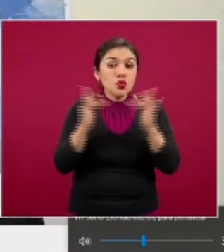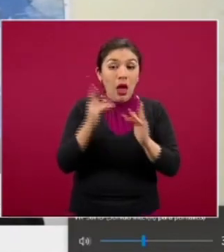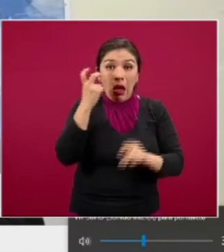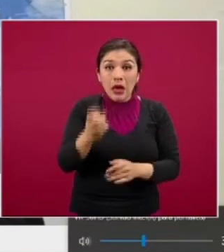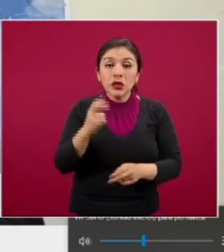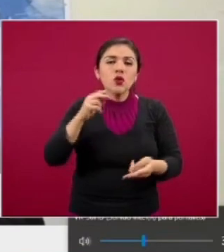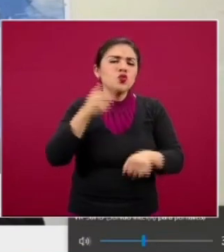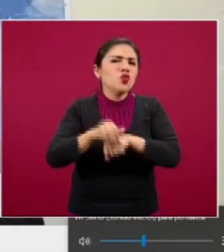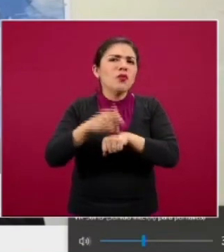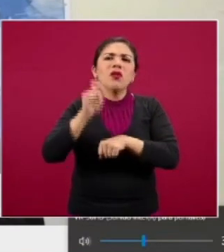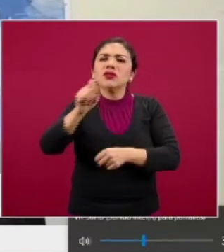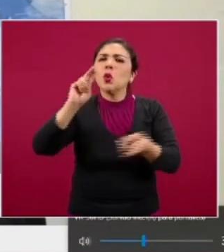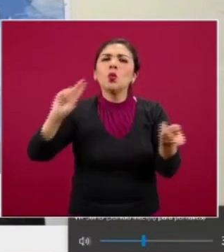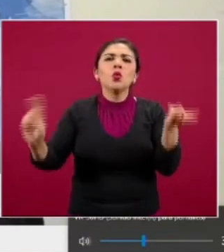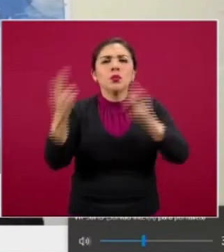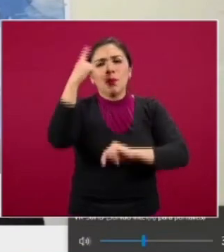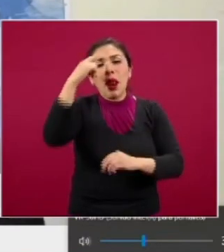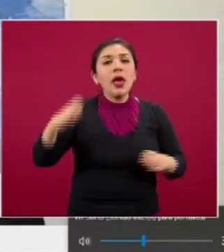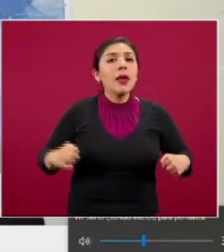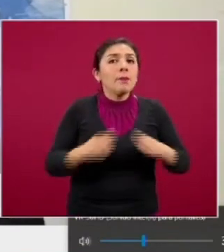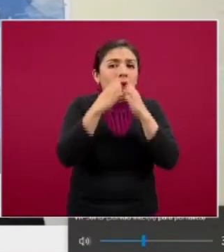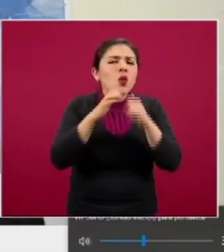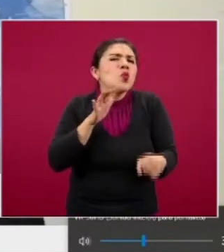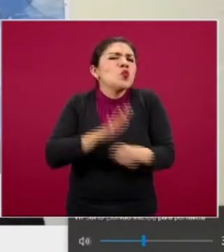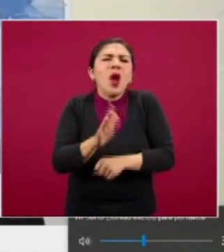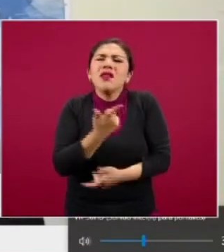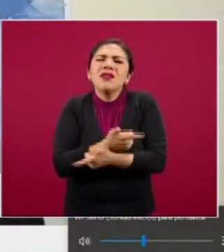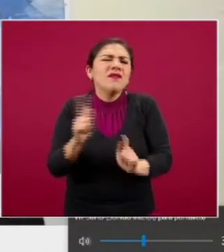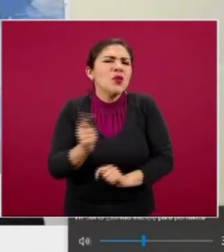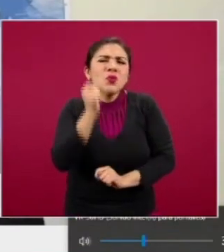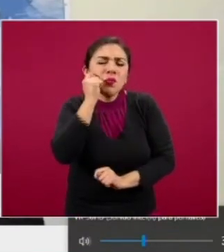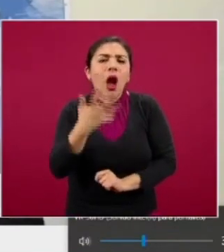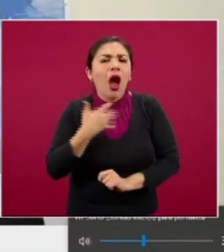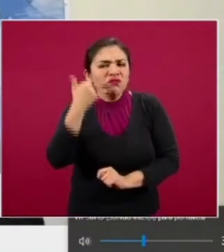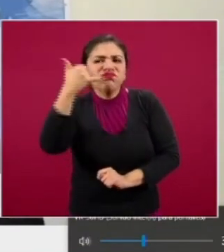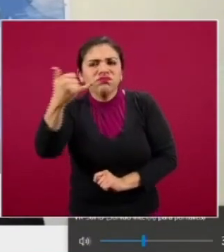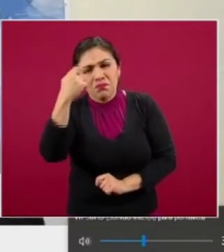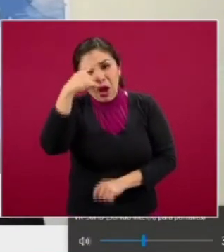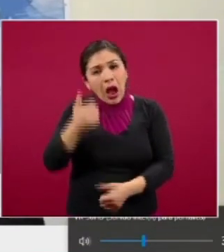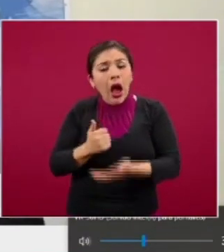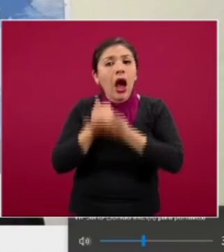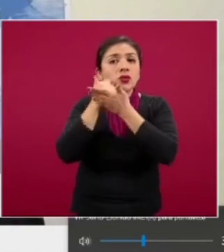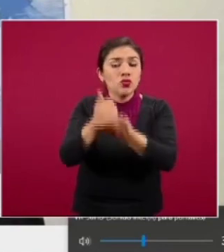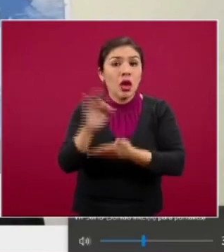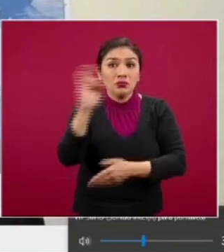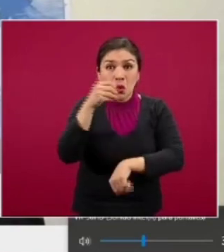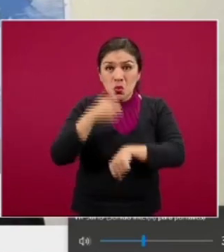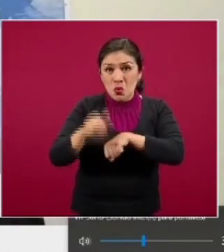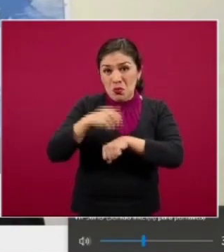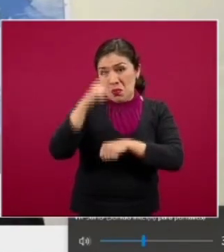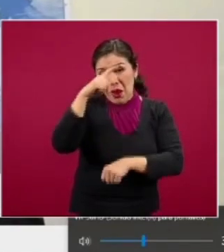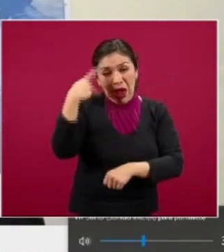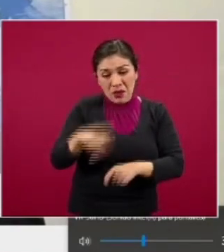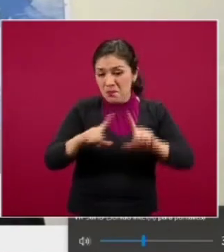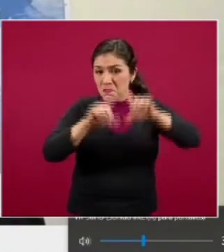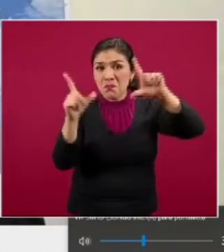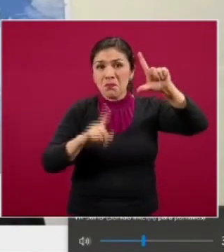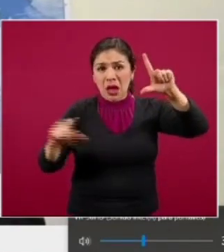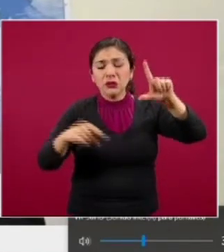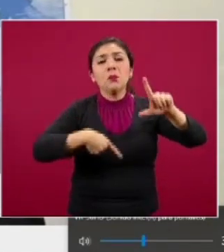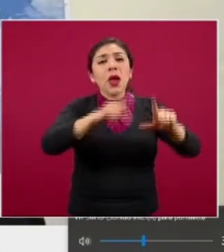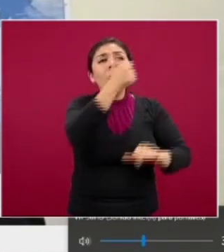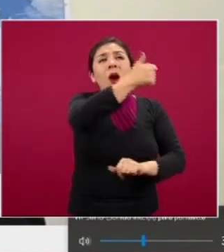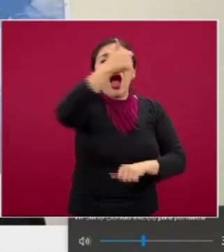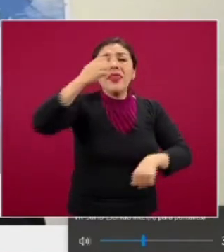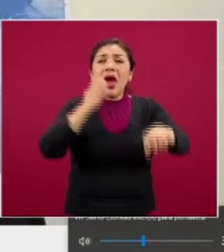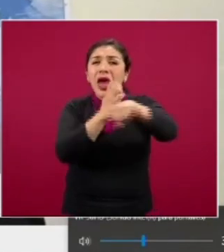número universal de emergencias. Todo tipo de emergencias se atienden ahí, y aunque es un número para todo el país, en cada